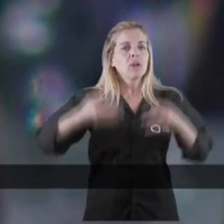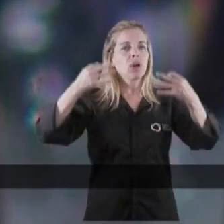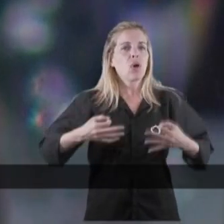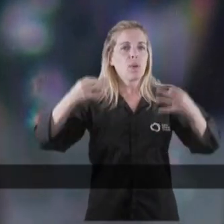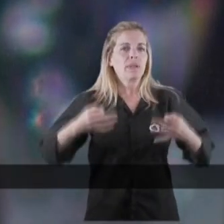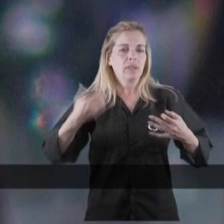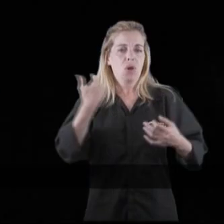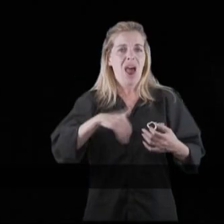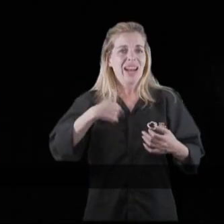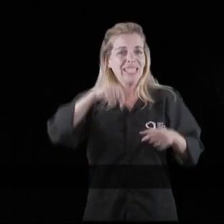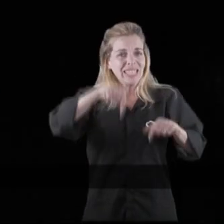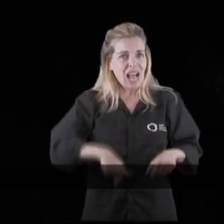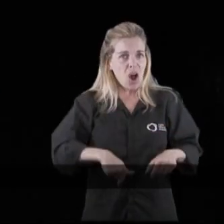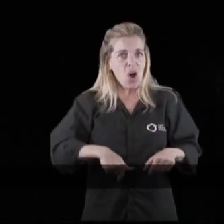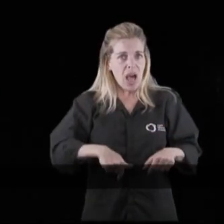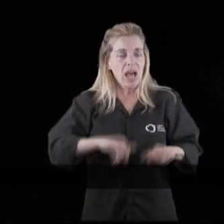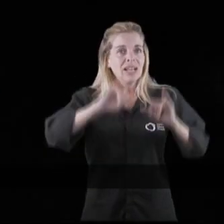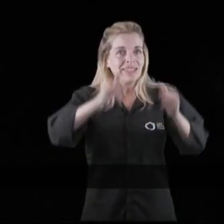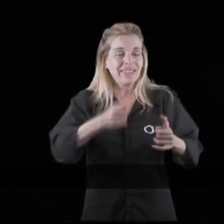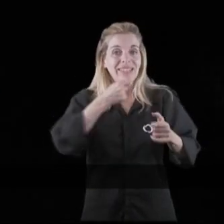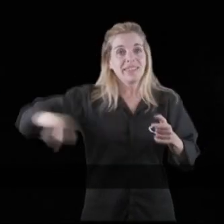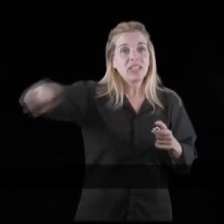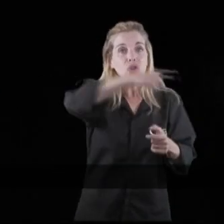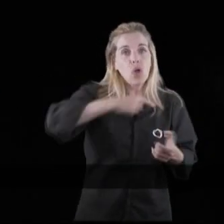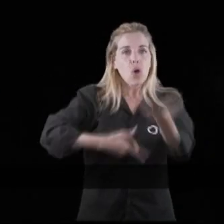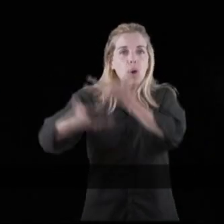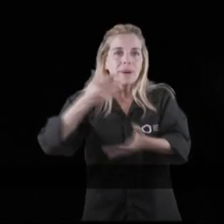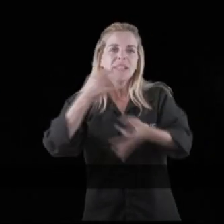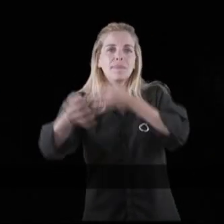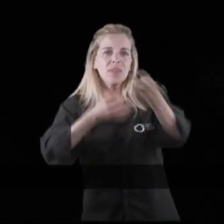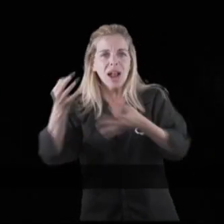en Argentina nos sentamos a dialogar, todo va a ser más fácil.